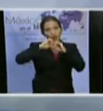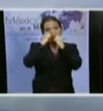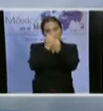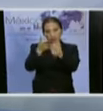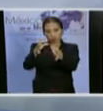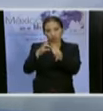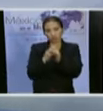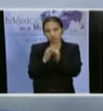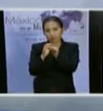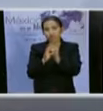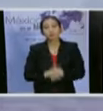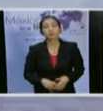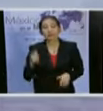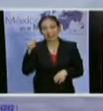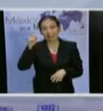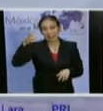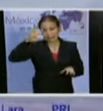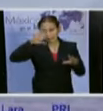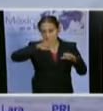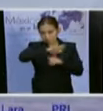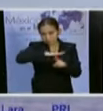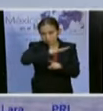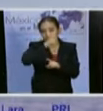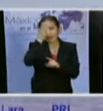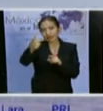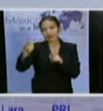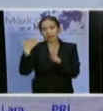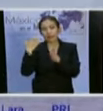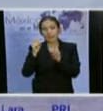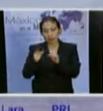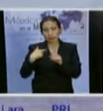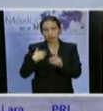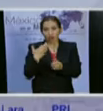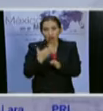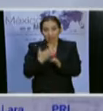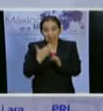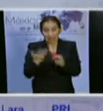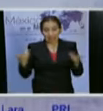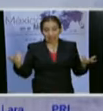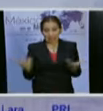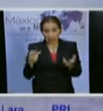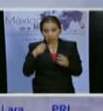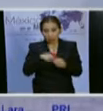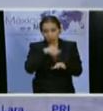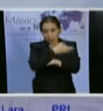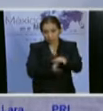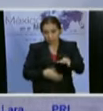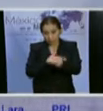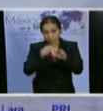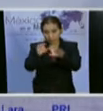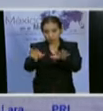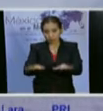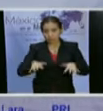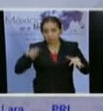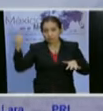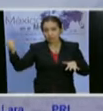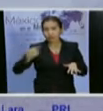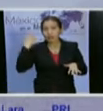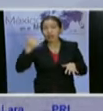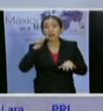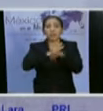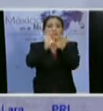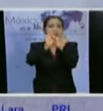la sociedad civil. En ese contexto y en todo este marco es que llevaremos a cabo esta tarde este foro. Y